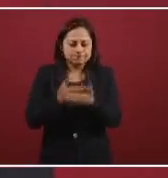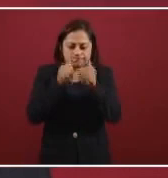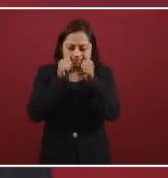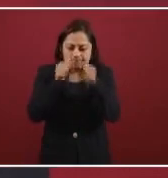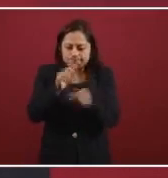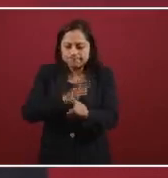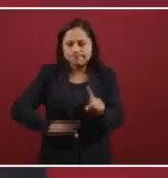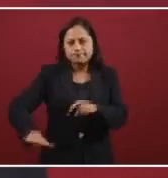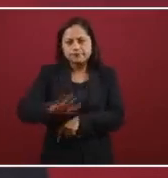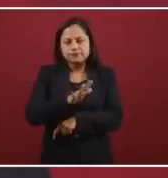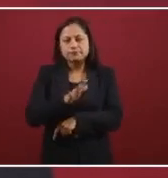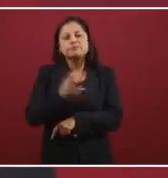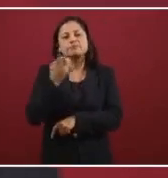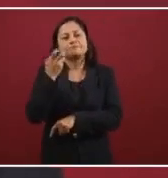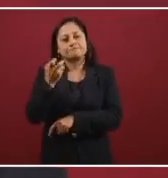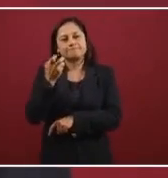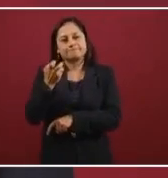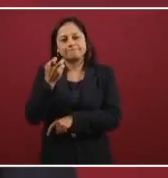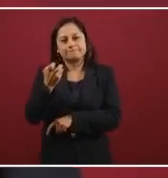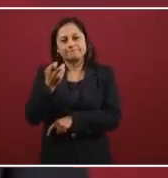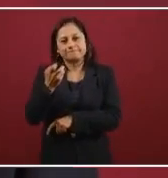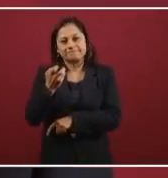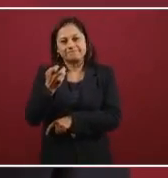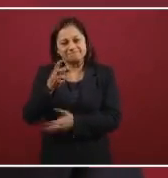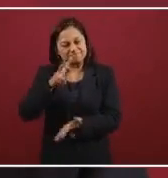Y la gente es